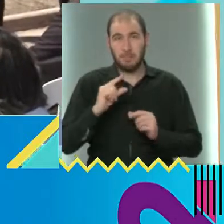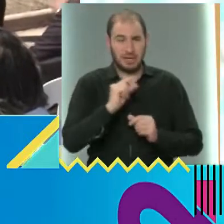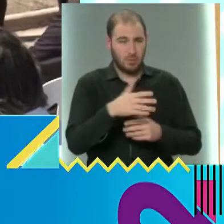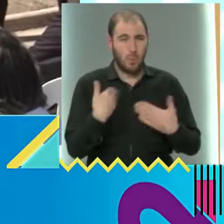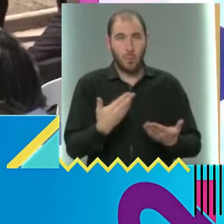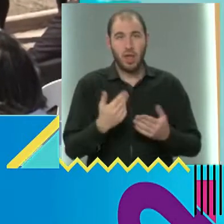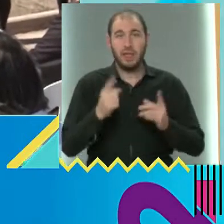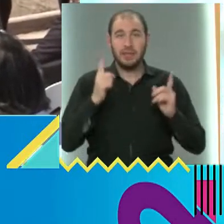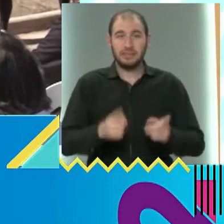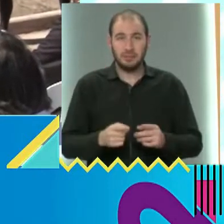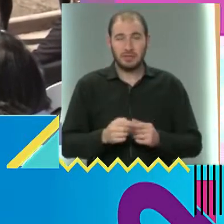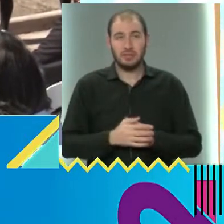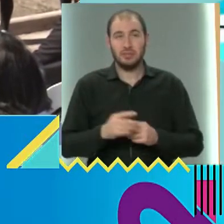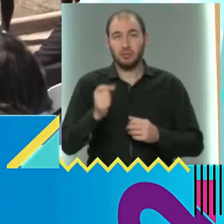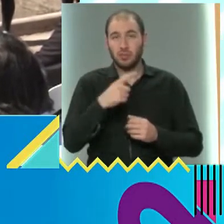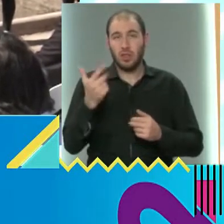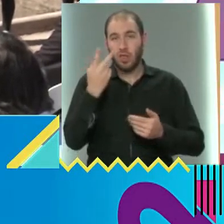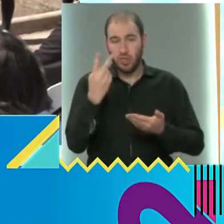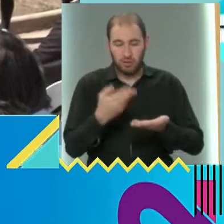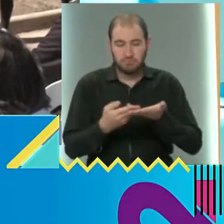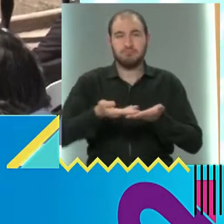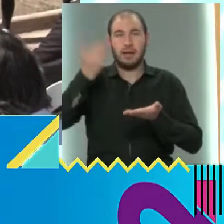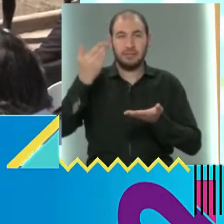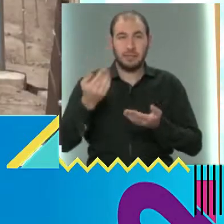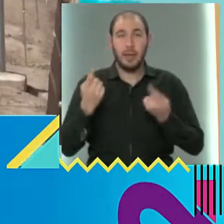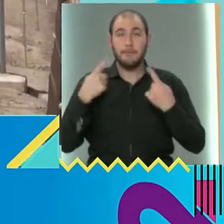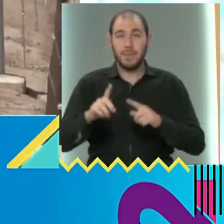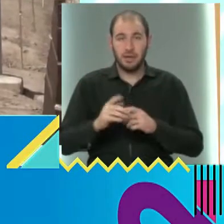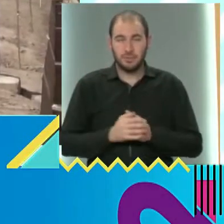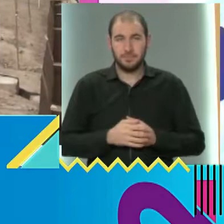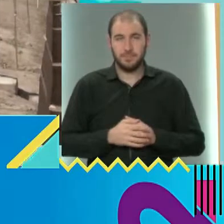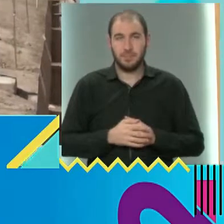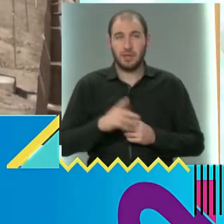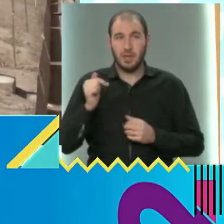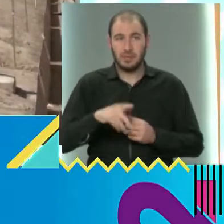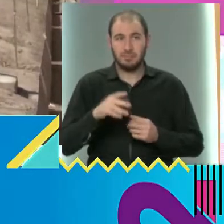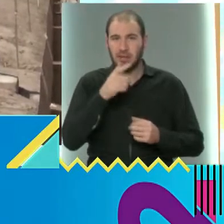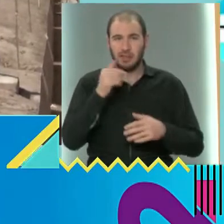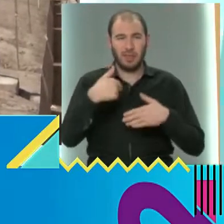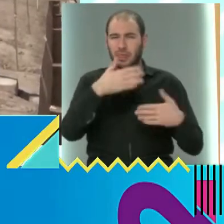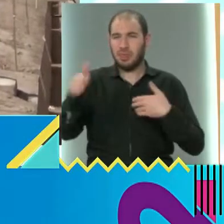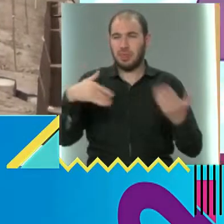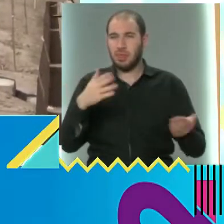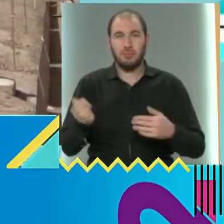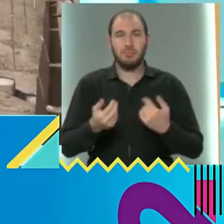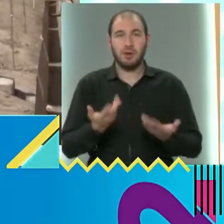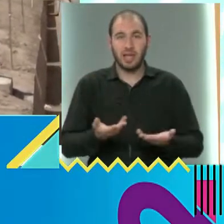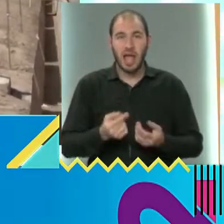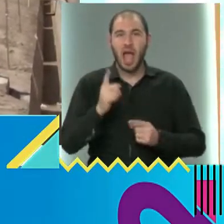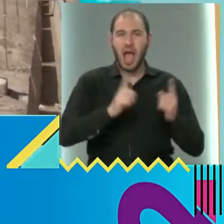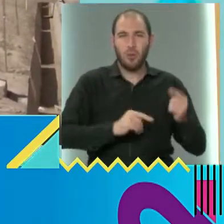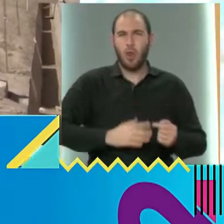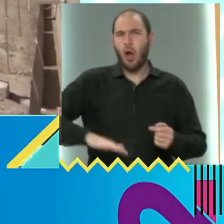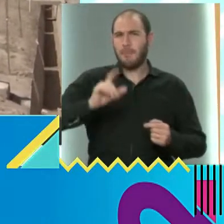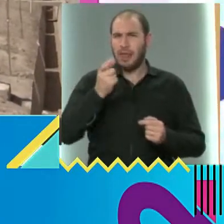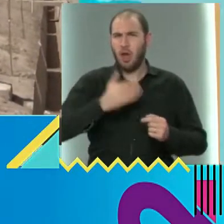crédito, que ganan también más de 2 salarios mínimos vital y móvil, pero que de alguna manera se llaman dispersos. ¿Por qué dispersos? Porque algunos se ofenden